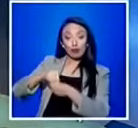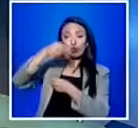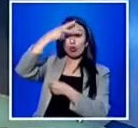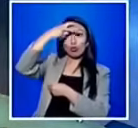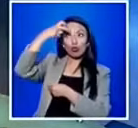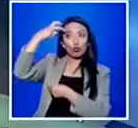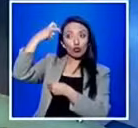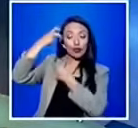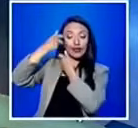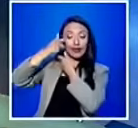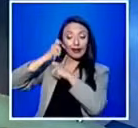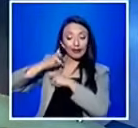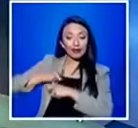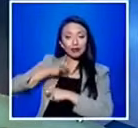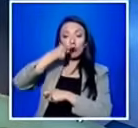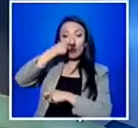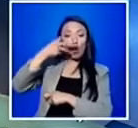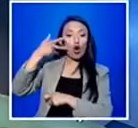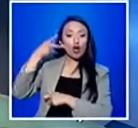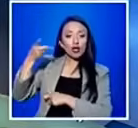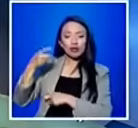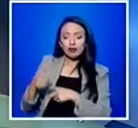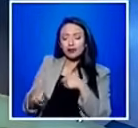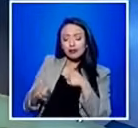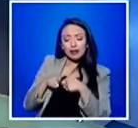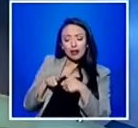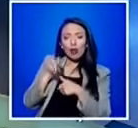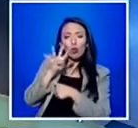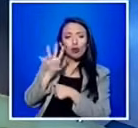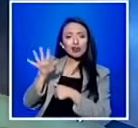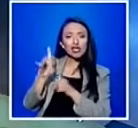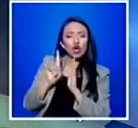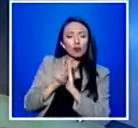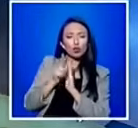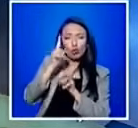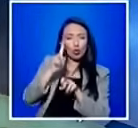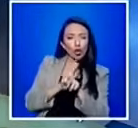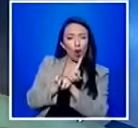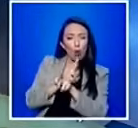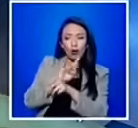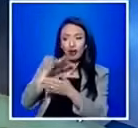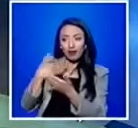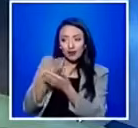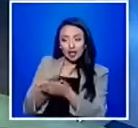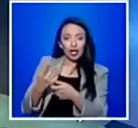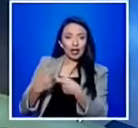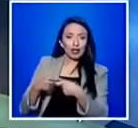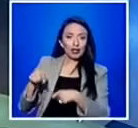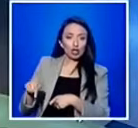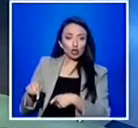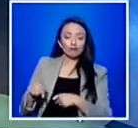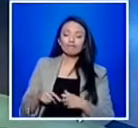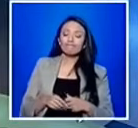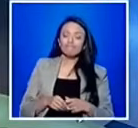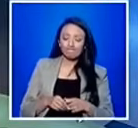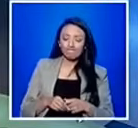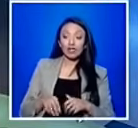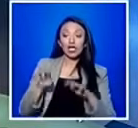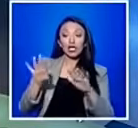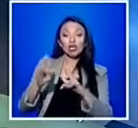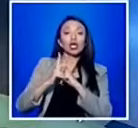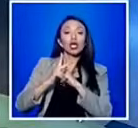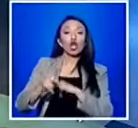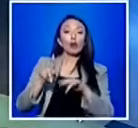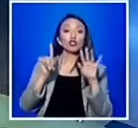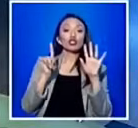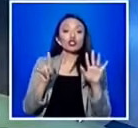en la entrada oriental de Quito. Ya estaban a poco de llegar, sí, a menos de una hora de llegar a la capital. Esto sucedió en el kilómetro 6, en